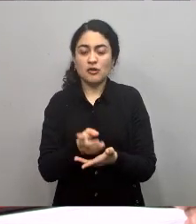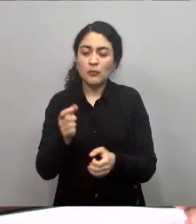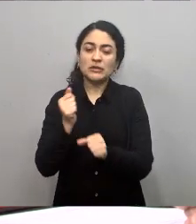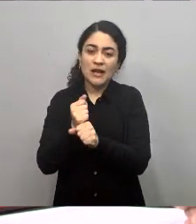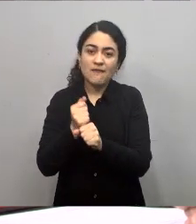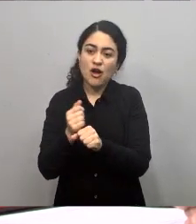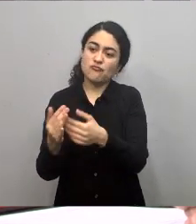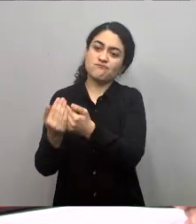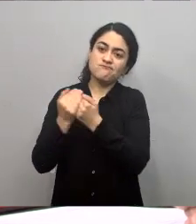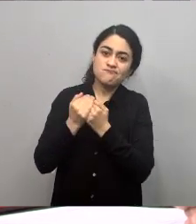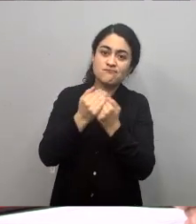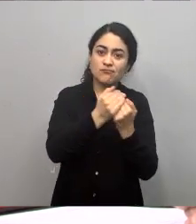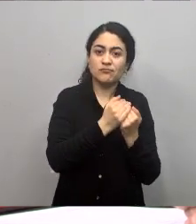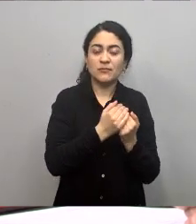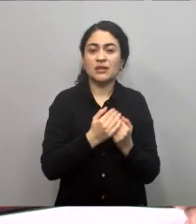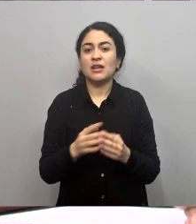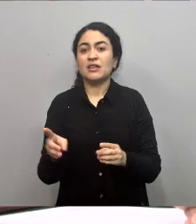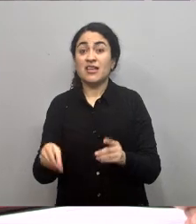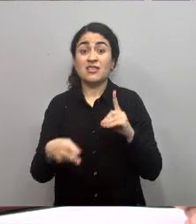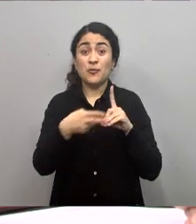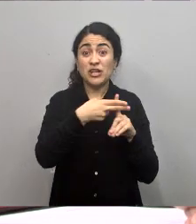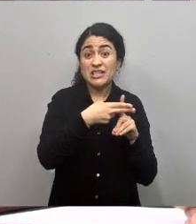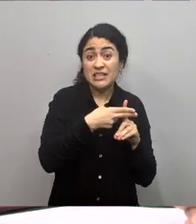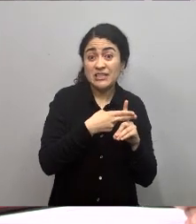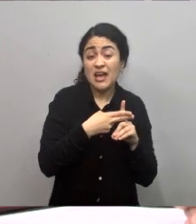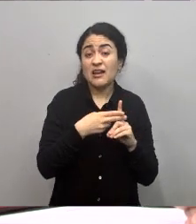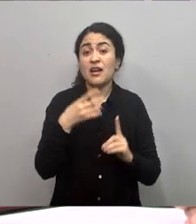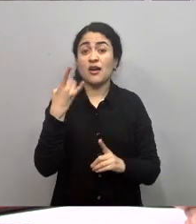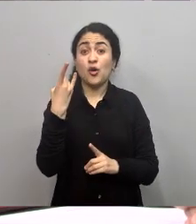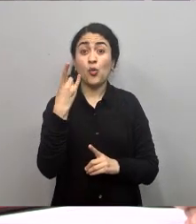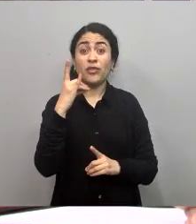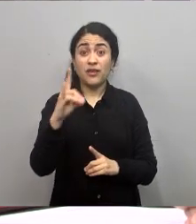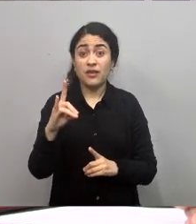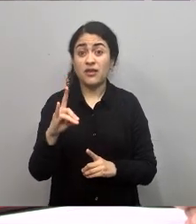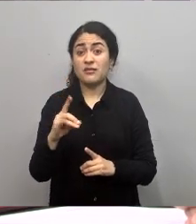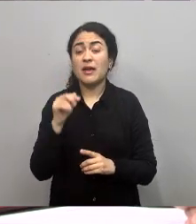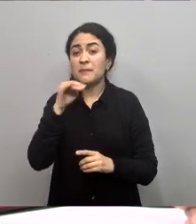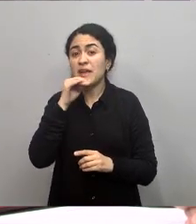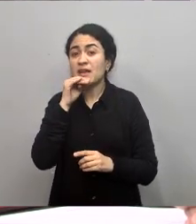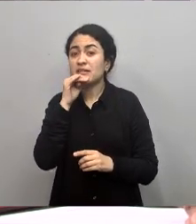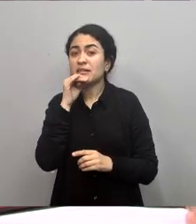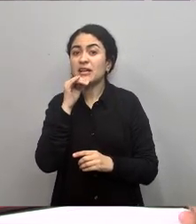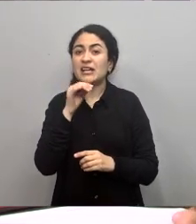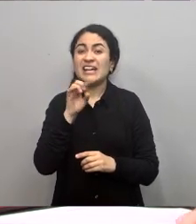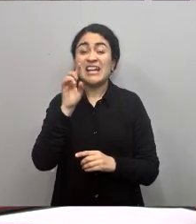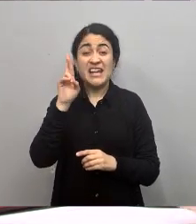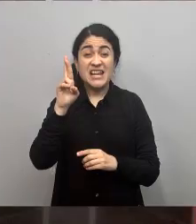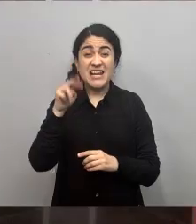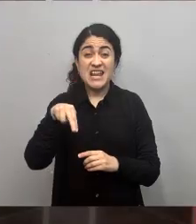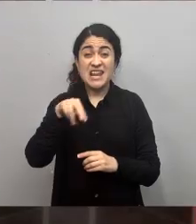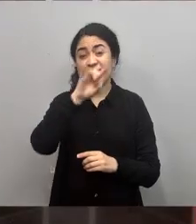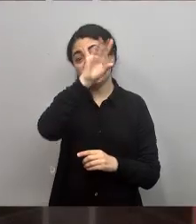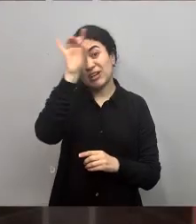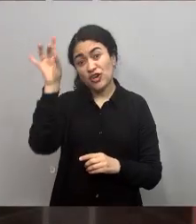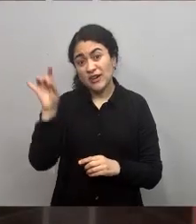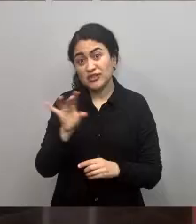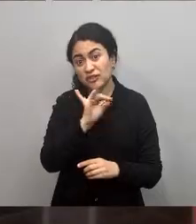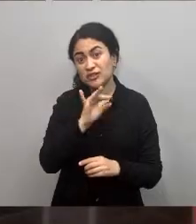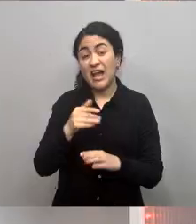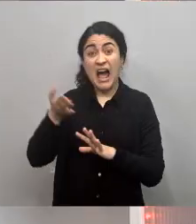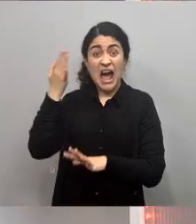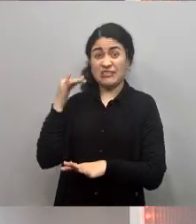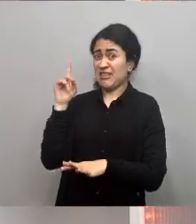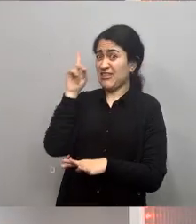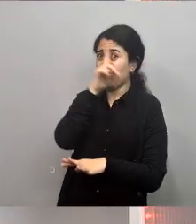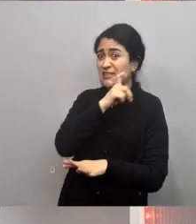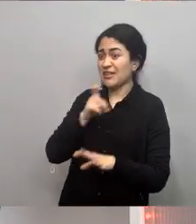trabajo las bancadas de la Democracia Cristiana, la bancada de la UDI y mi bancada de consejeros de Renovación Nacional. Aunque al principio costó colocarse de acuerdo con la UDI